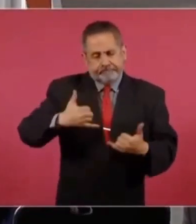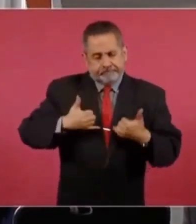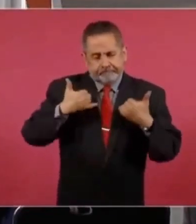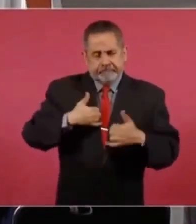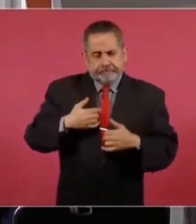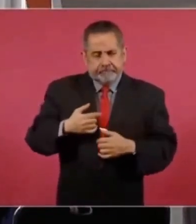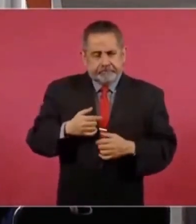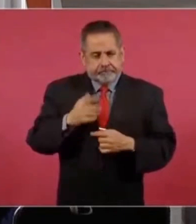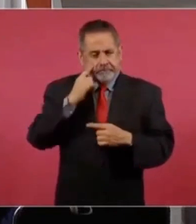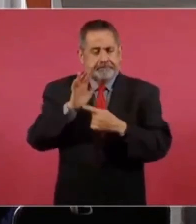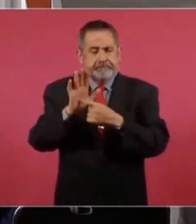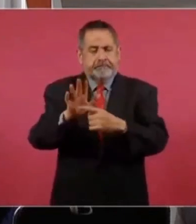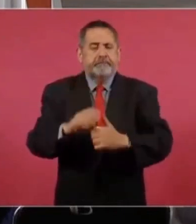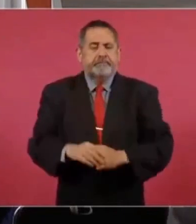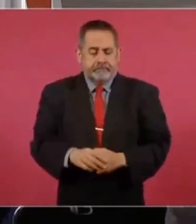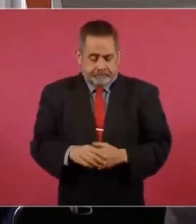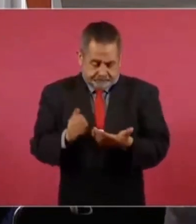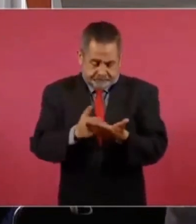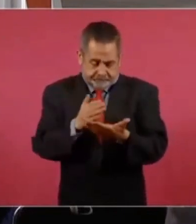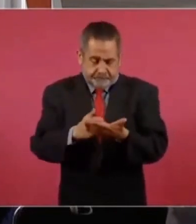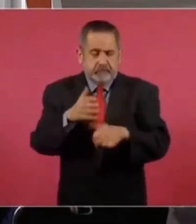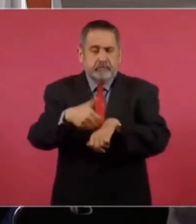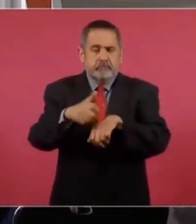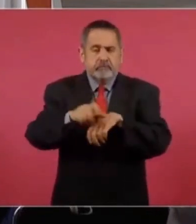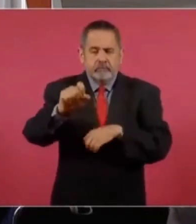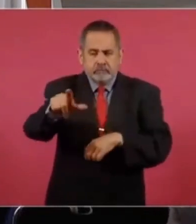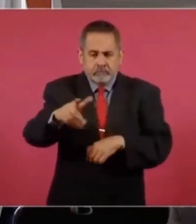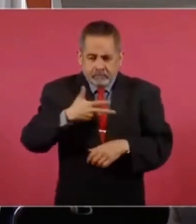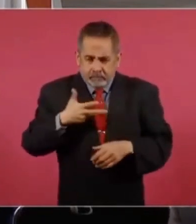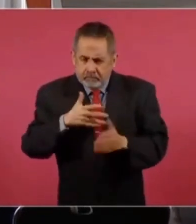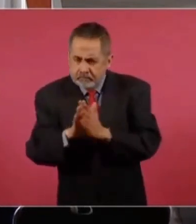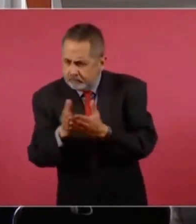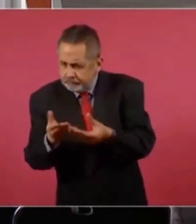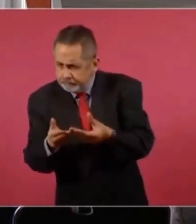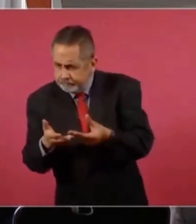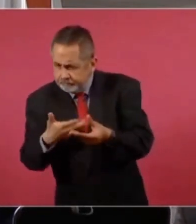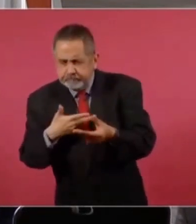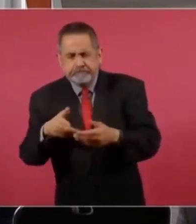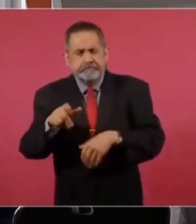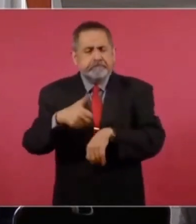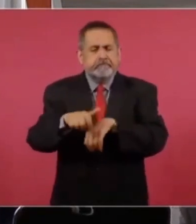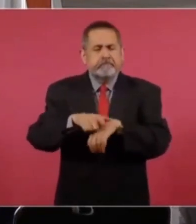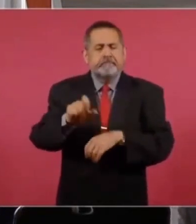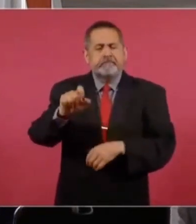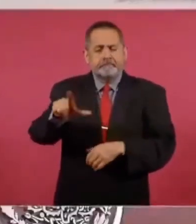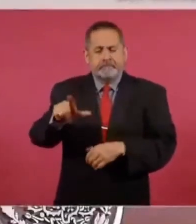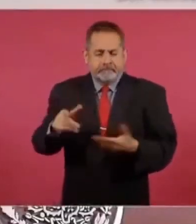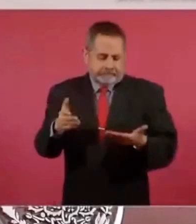mira, en la página 27, ¿no tienes tú el libro?